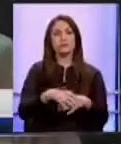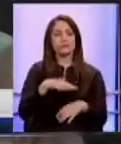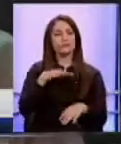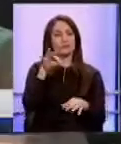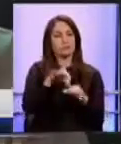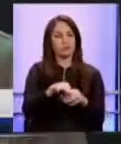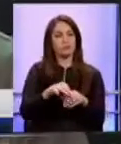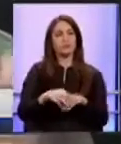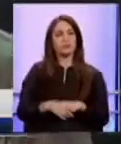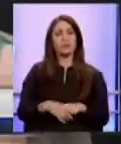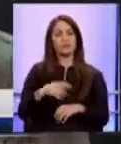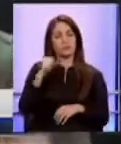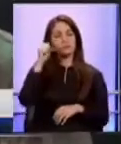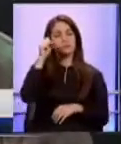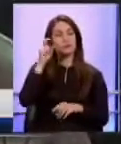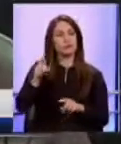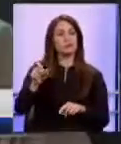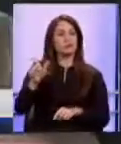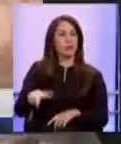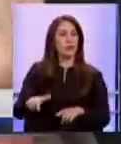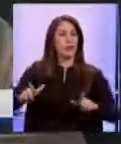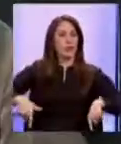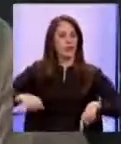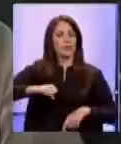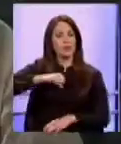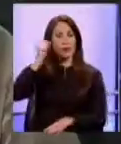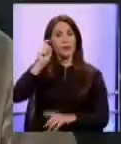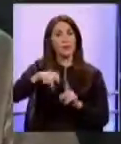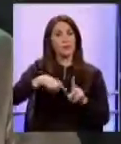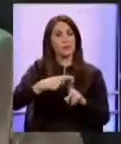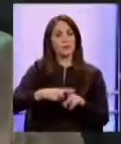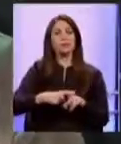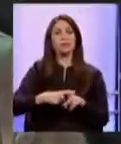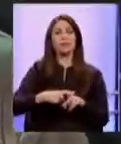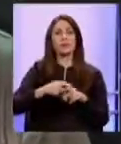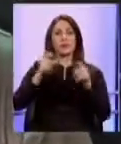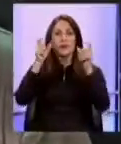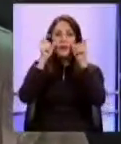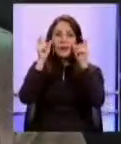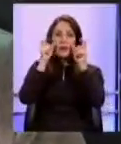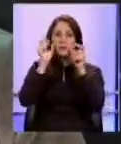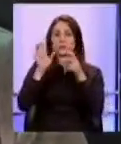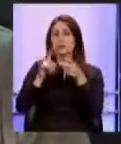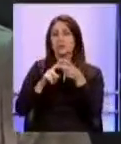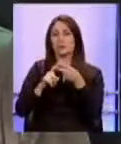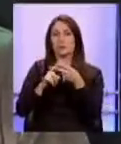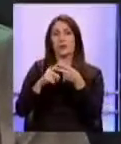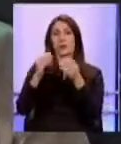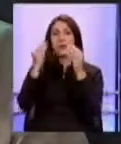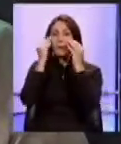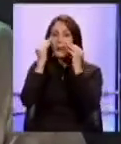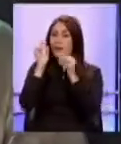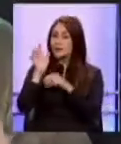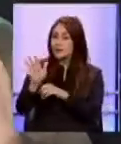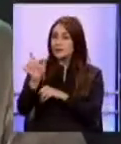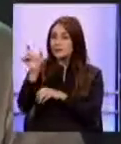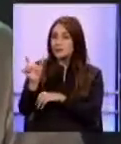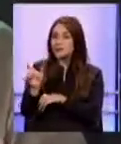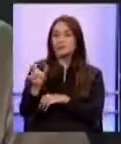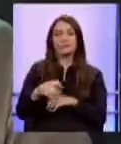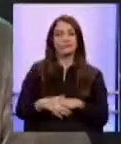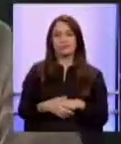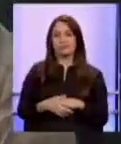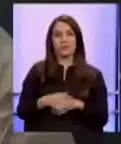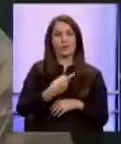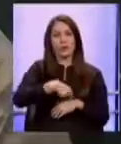sentido por el triunfo del compañero Lenín Moreno y particularmente el binomio Guillermo Lasso, Andrés Páez, como amenaza